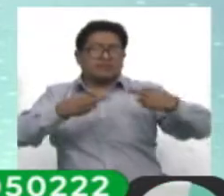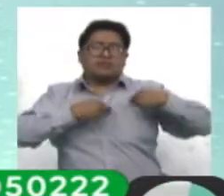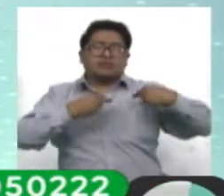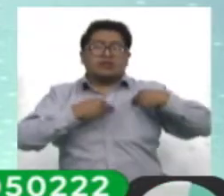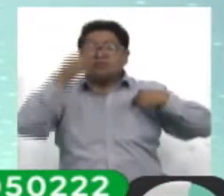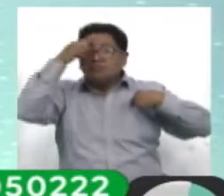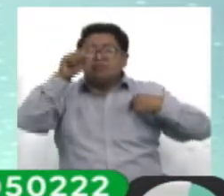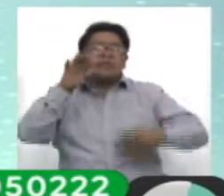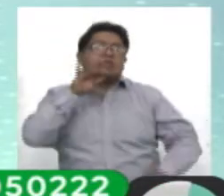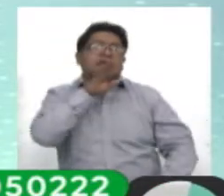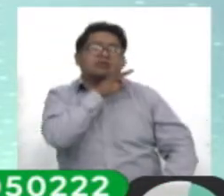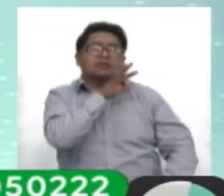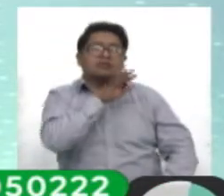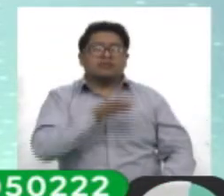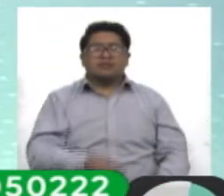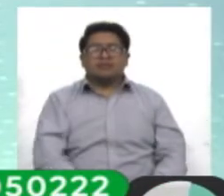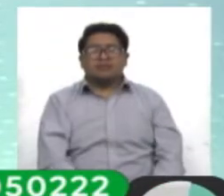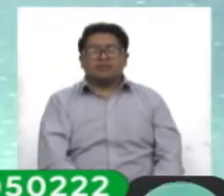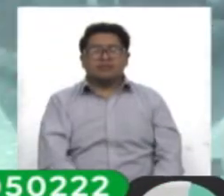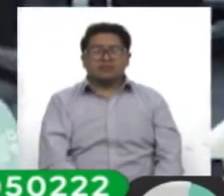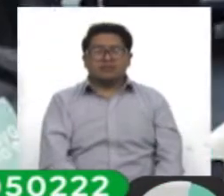el tratamiento de la basura.